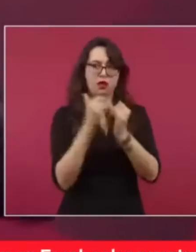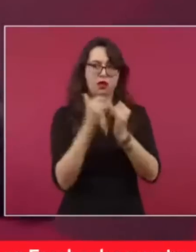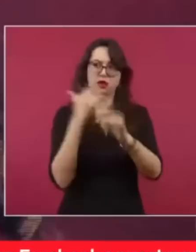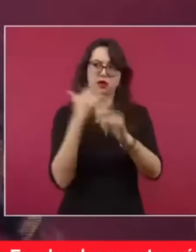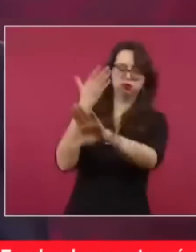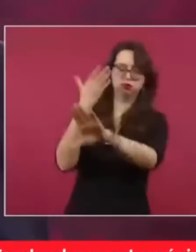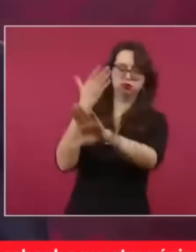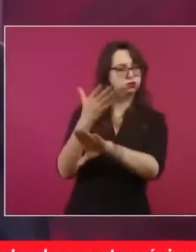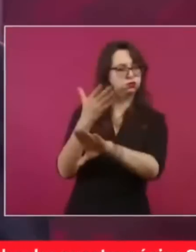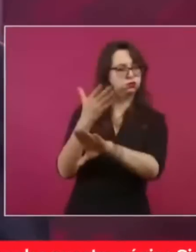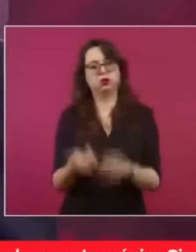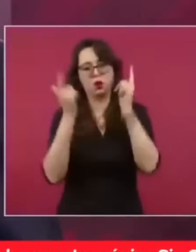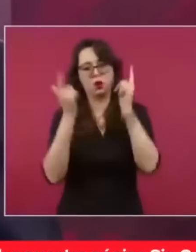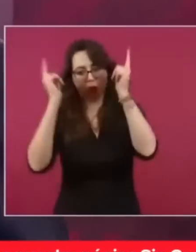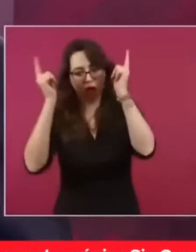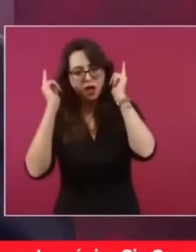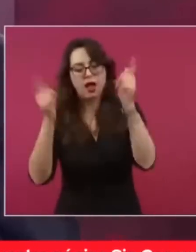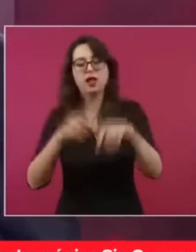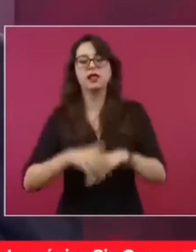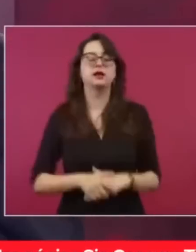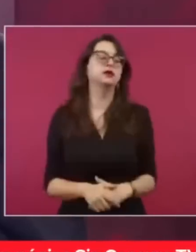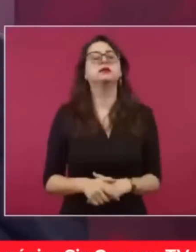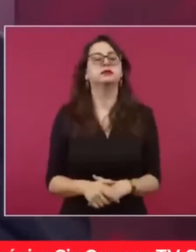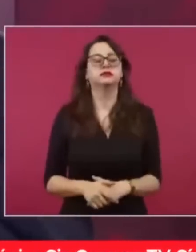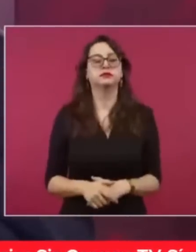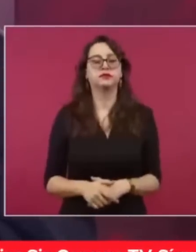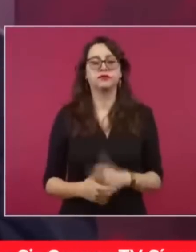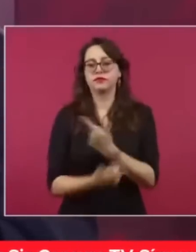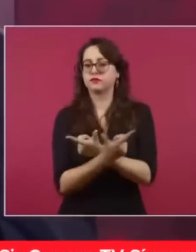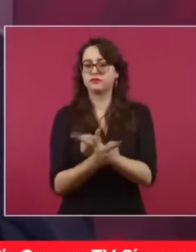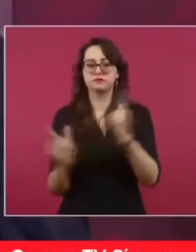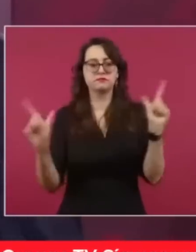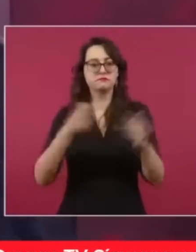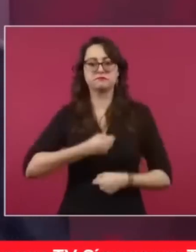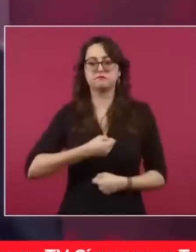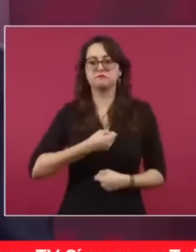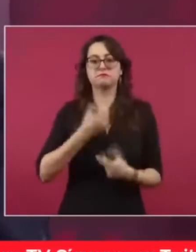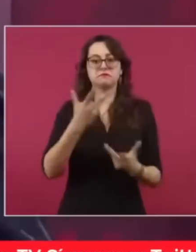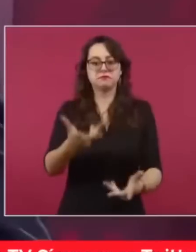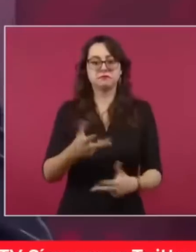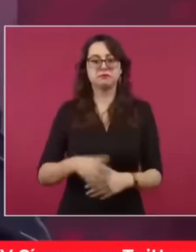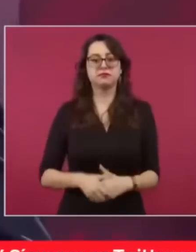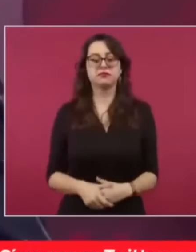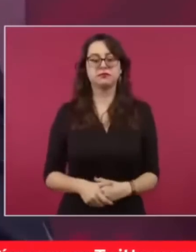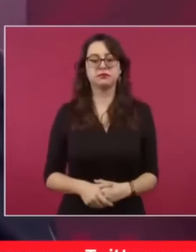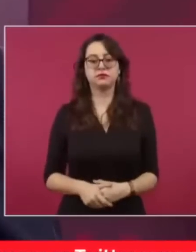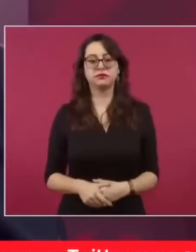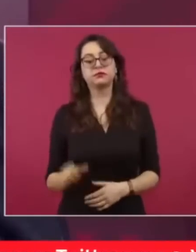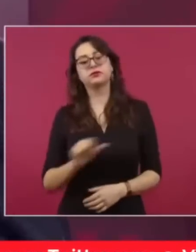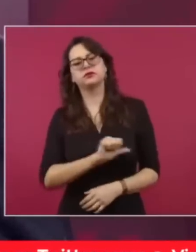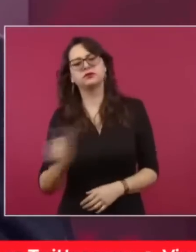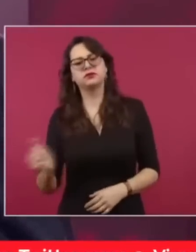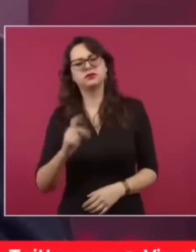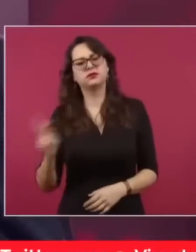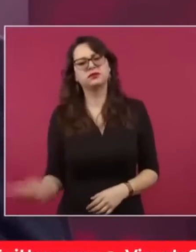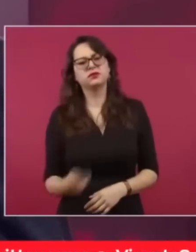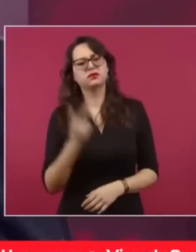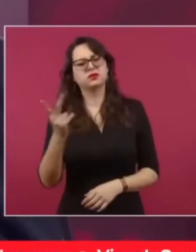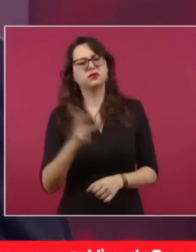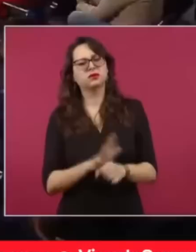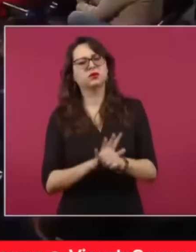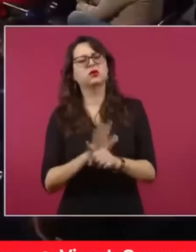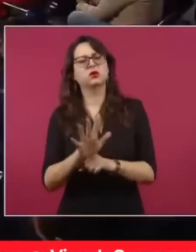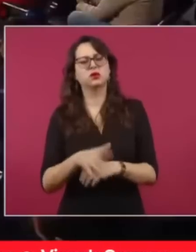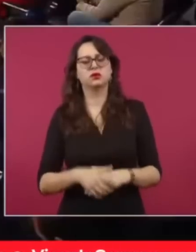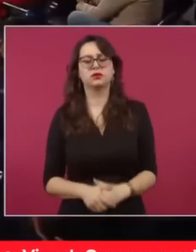desde que era jefe de gobierno, ya lo venía haciendo. De hecho, desde antes ya existían, que fue lo que me acordé ahorita que te